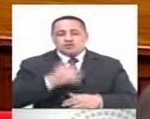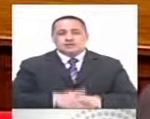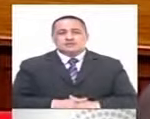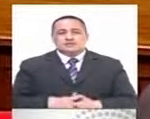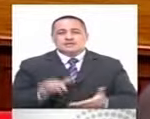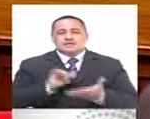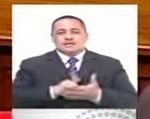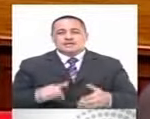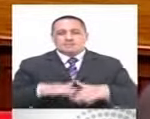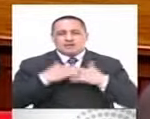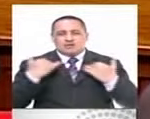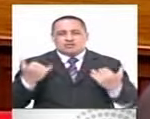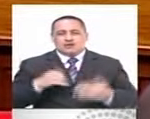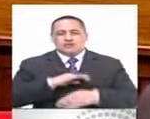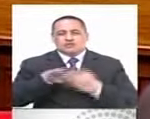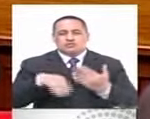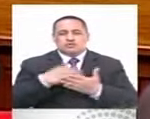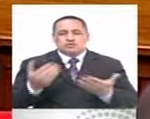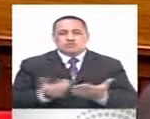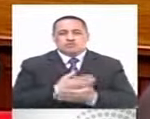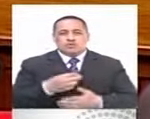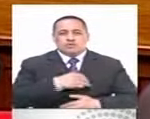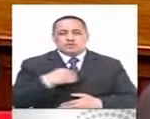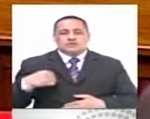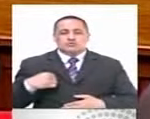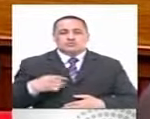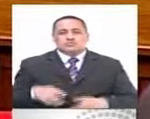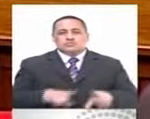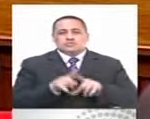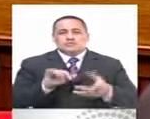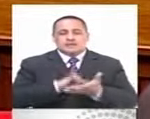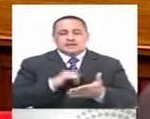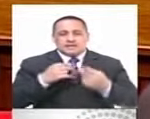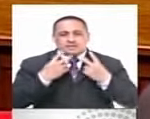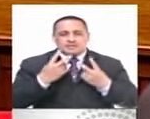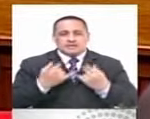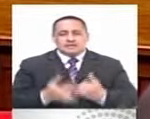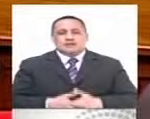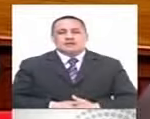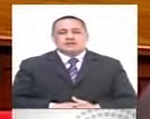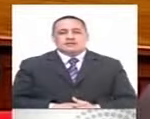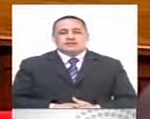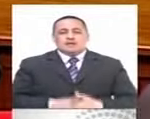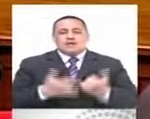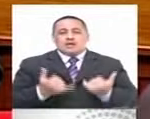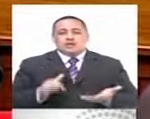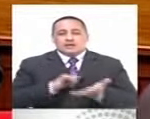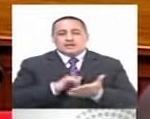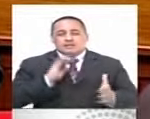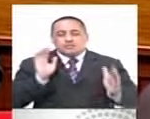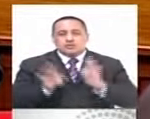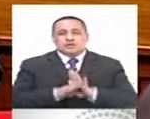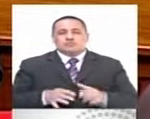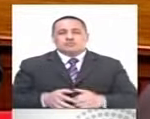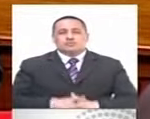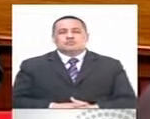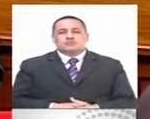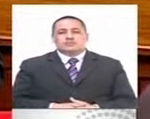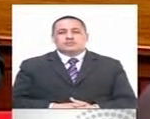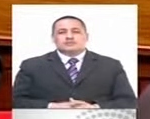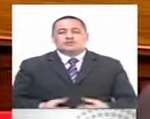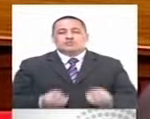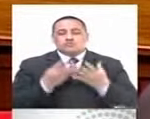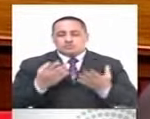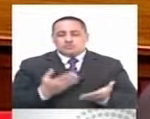que empañan este nuevo gabinete, como por ejemplo el de muy